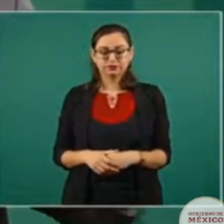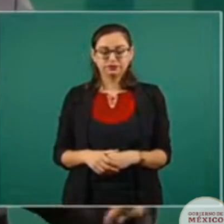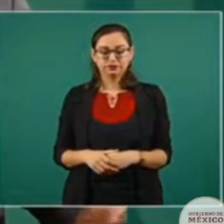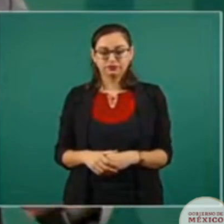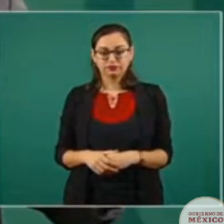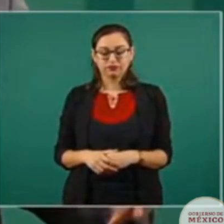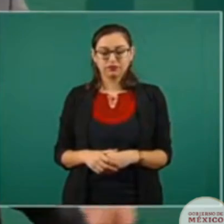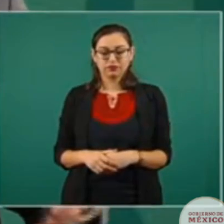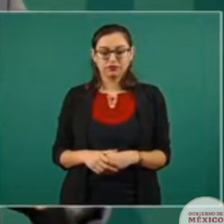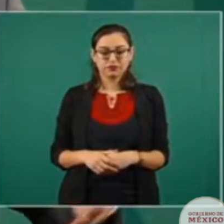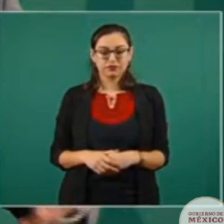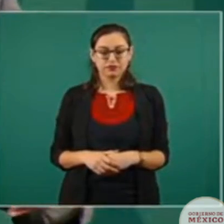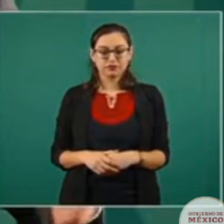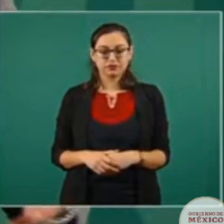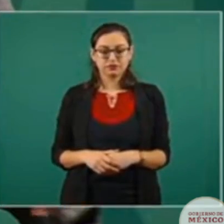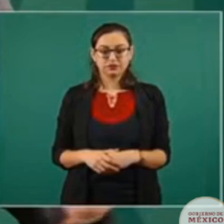estamos